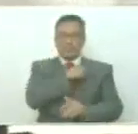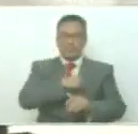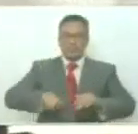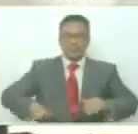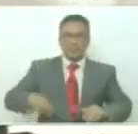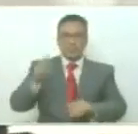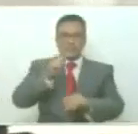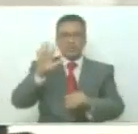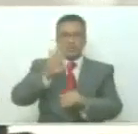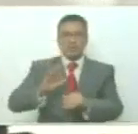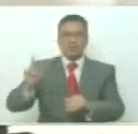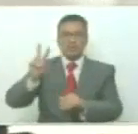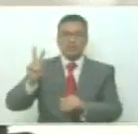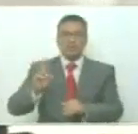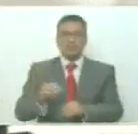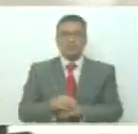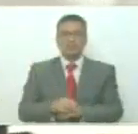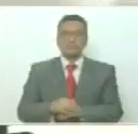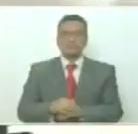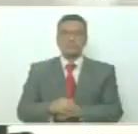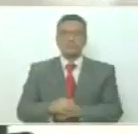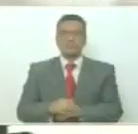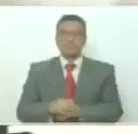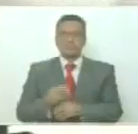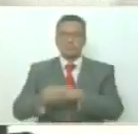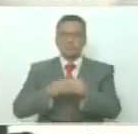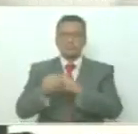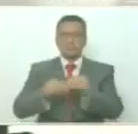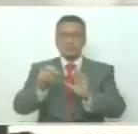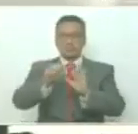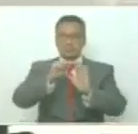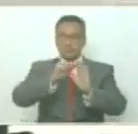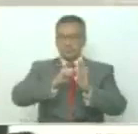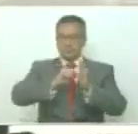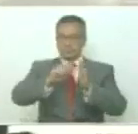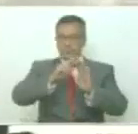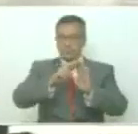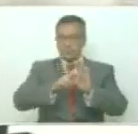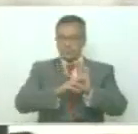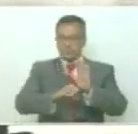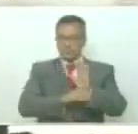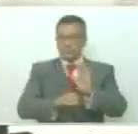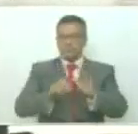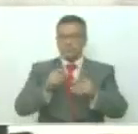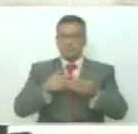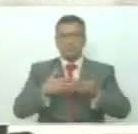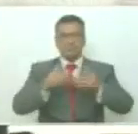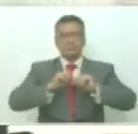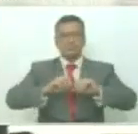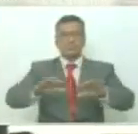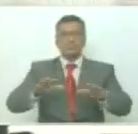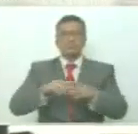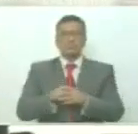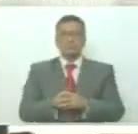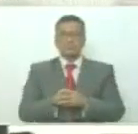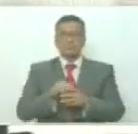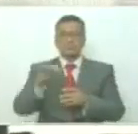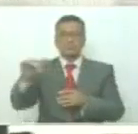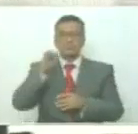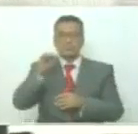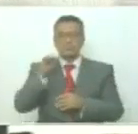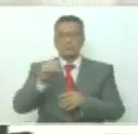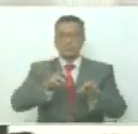de la República Bolivariana de Venezuela, y se remite a la Gaceta Oficial a los efectos de su publicación y se notificará